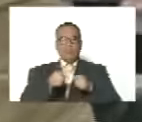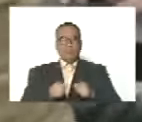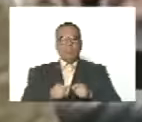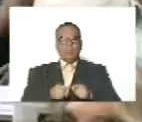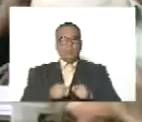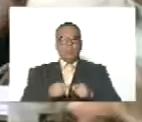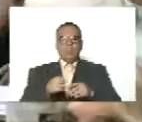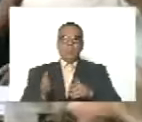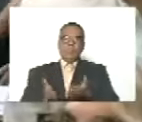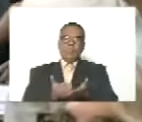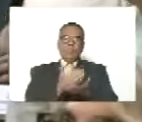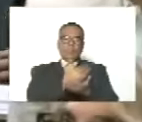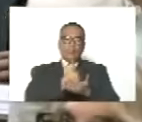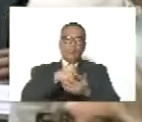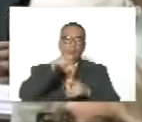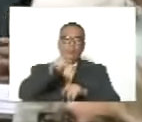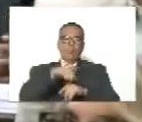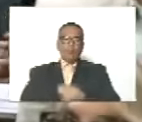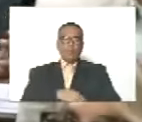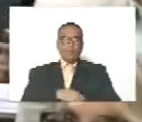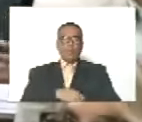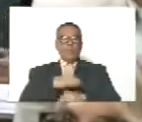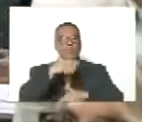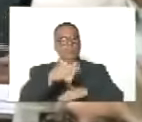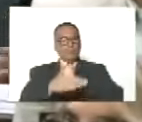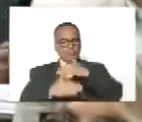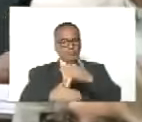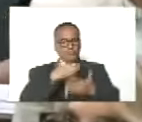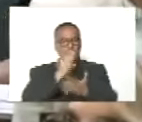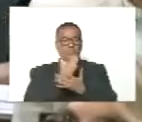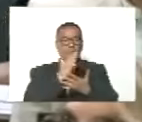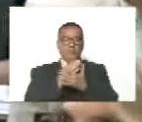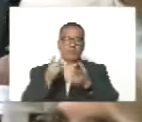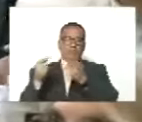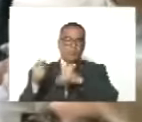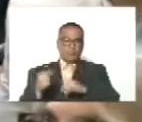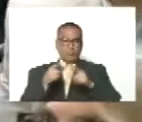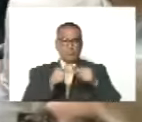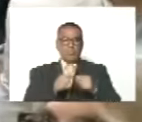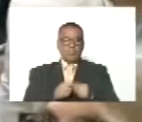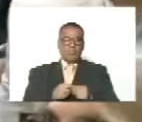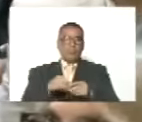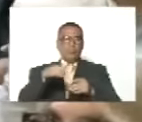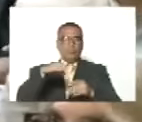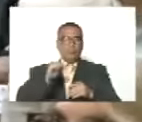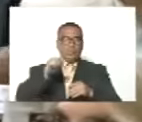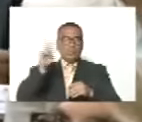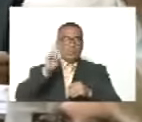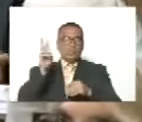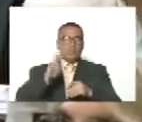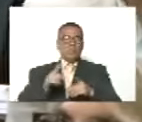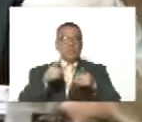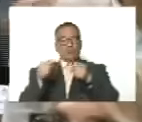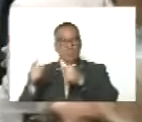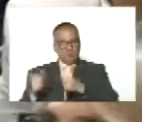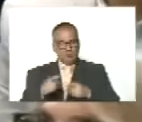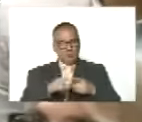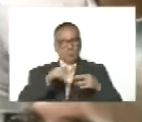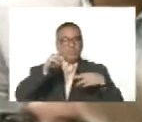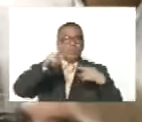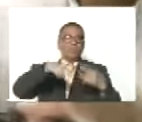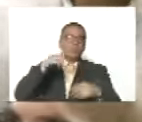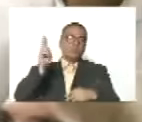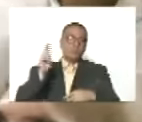de sacarnos de la constante de la economía colonial venezolana, de la economía